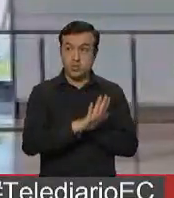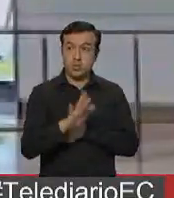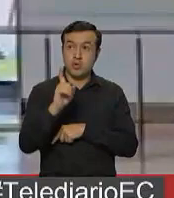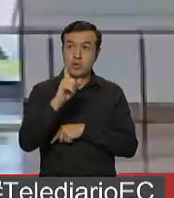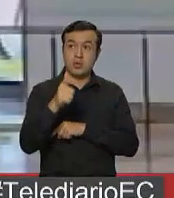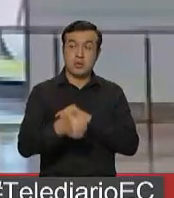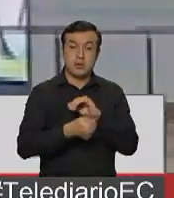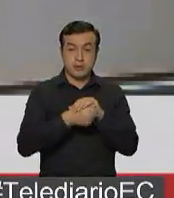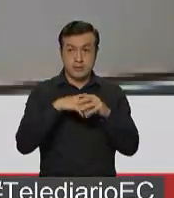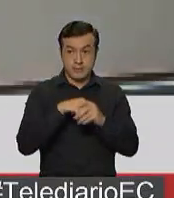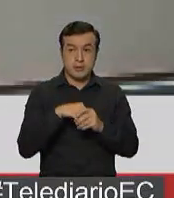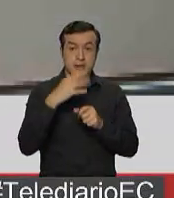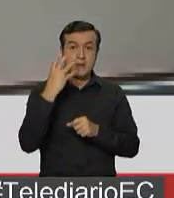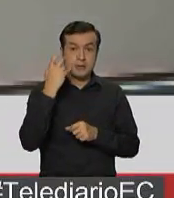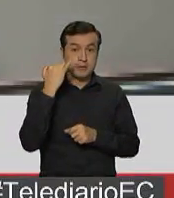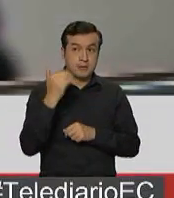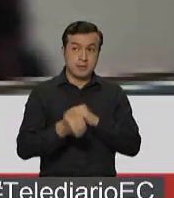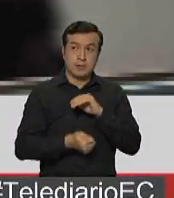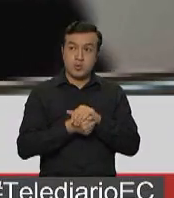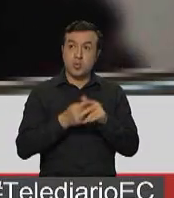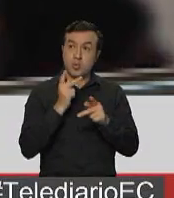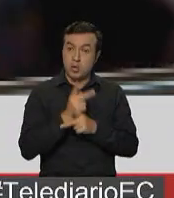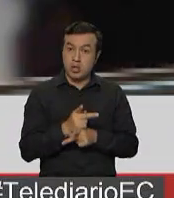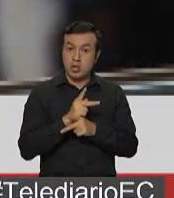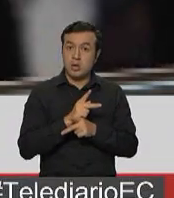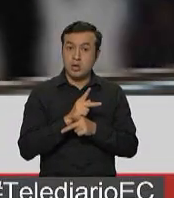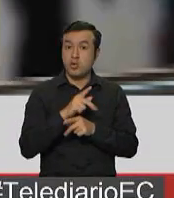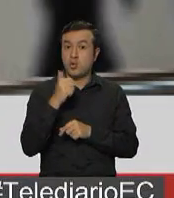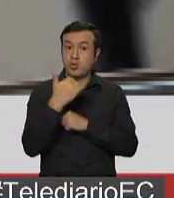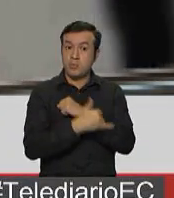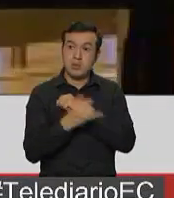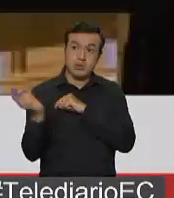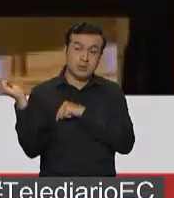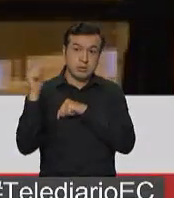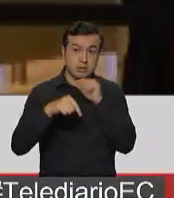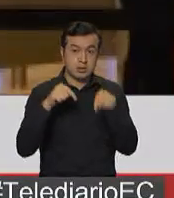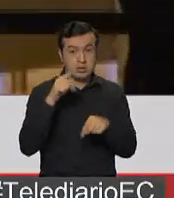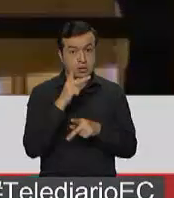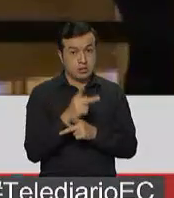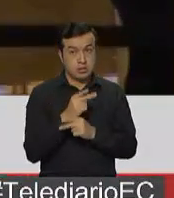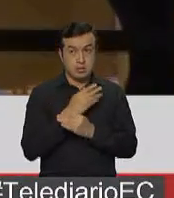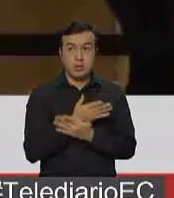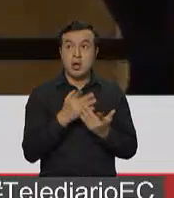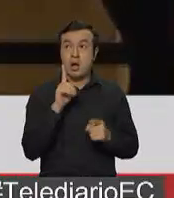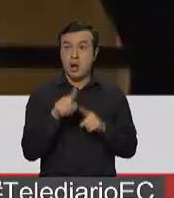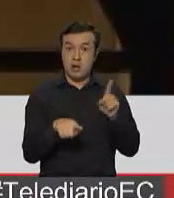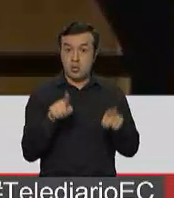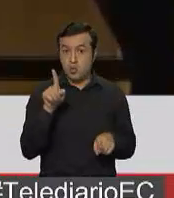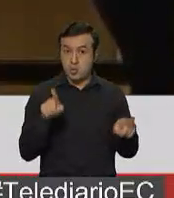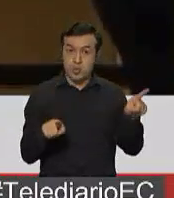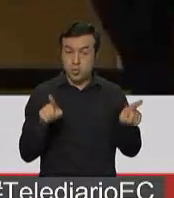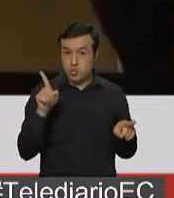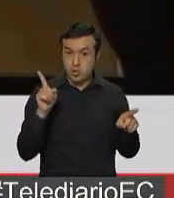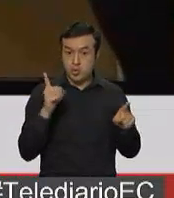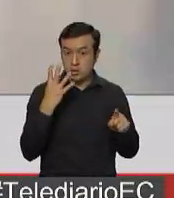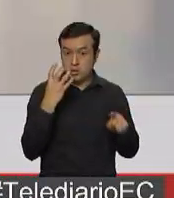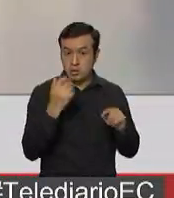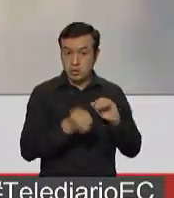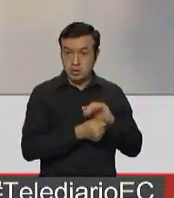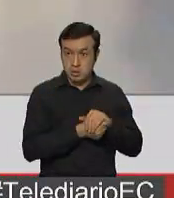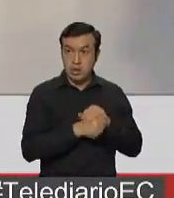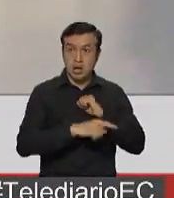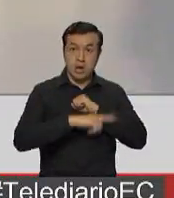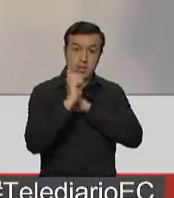un aislamiento de 14 días para evitar los casos importados de coronavirus. Aquellos que se salten este periodo en Inglaterra